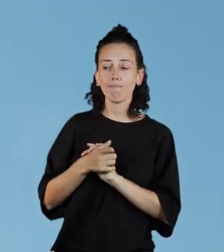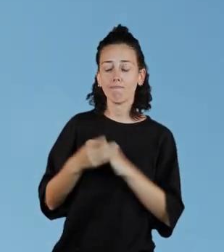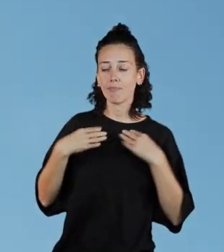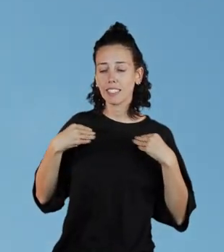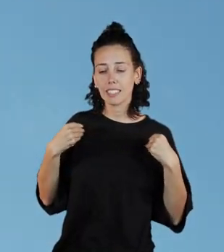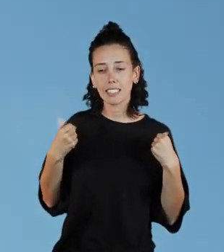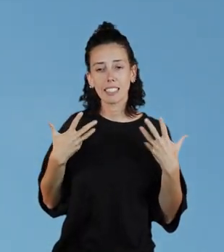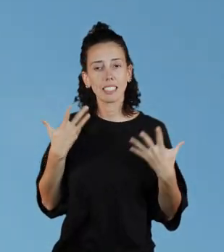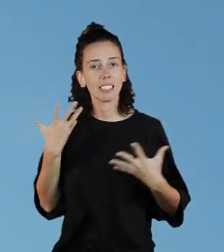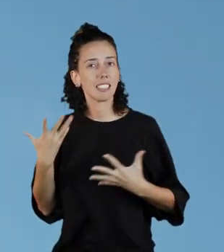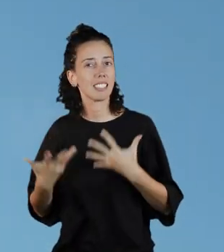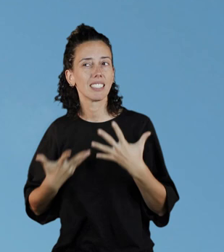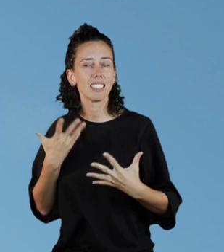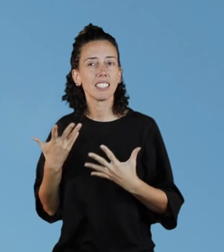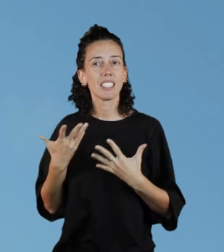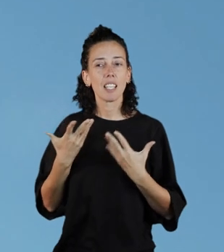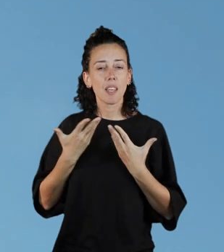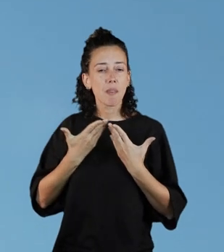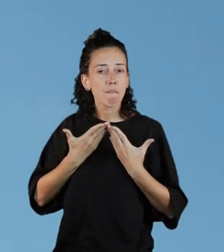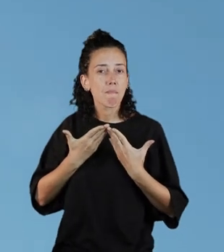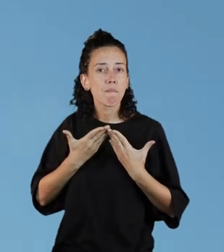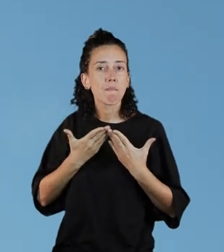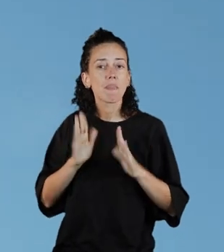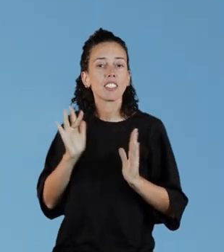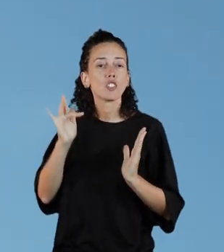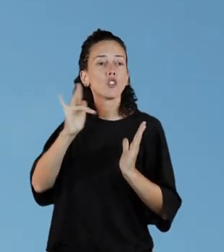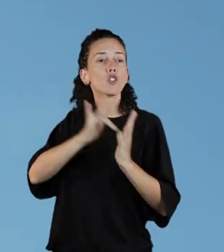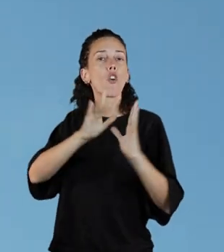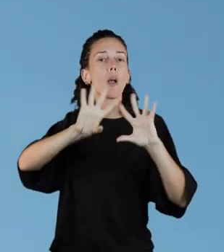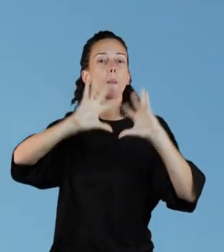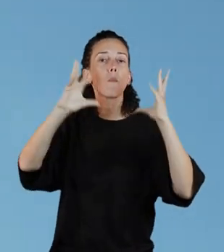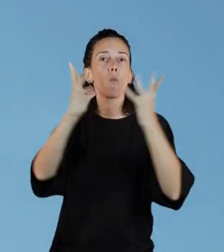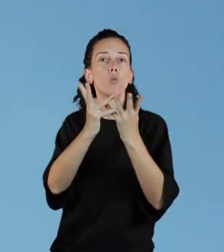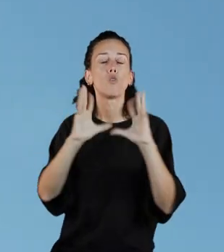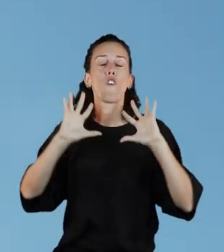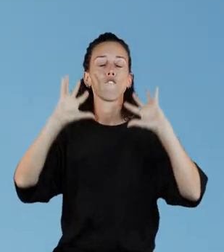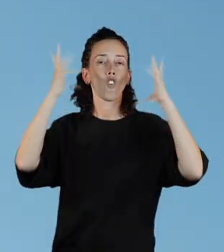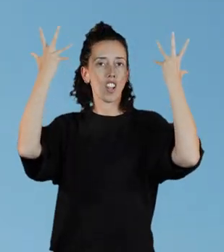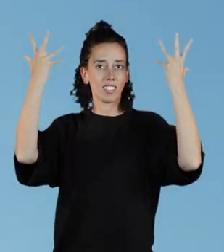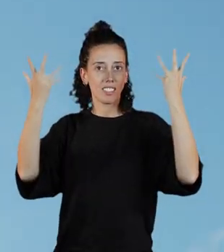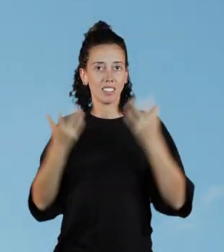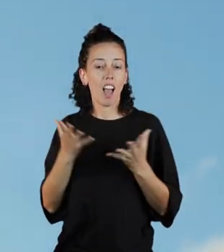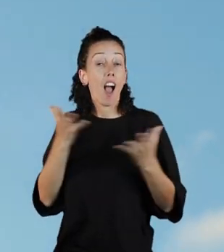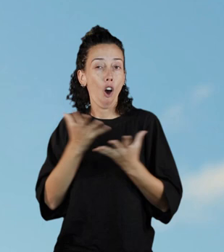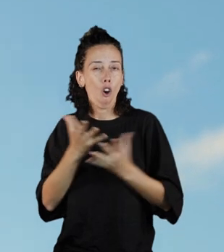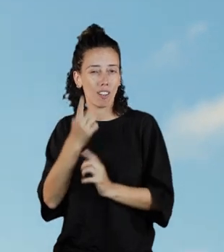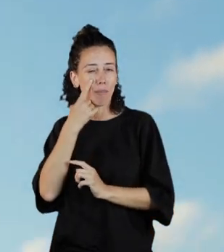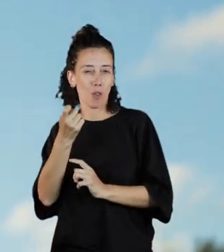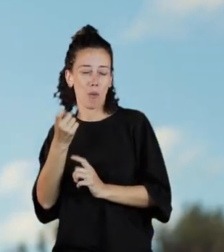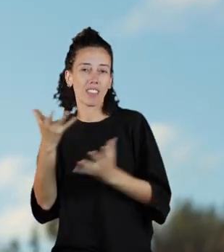Ahí sentí que entré en el mundo, ahí sentí, no,